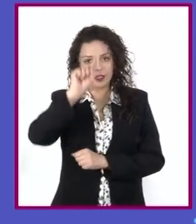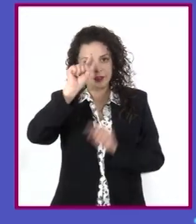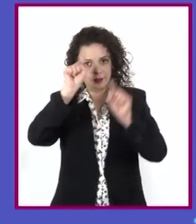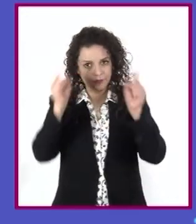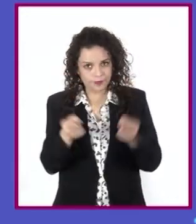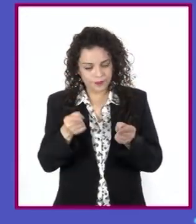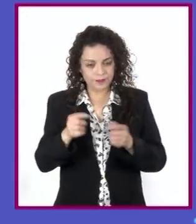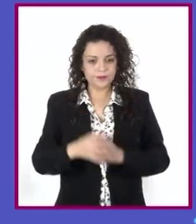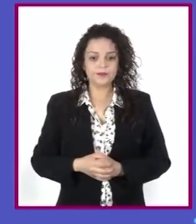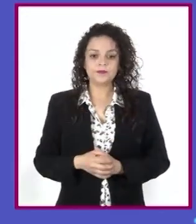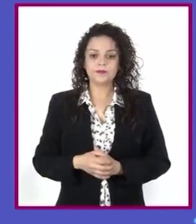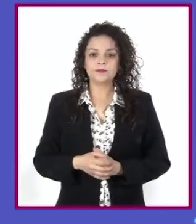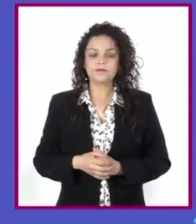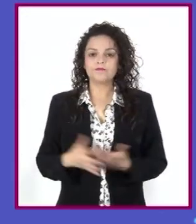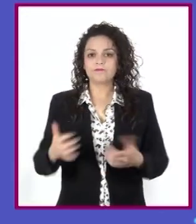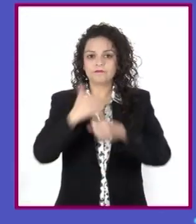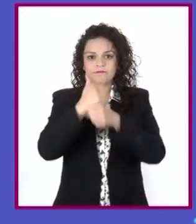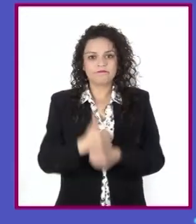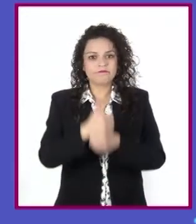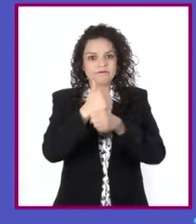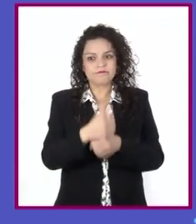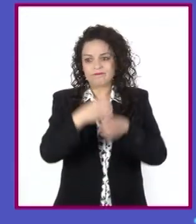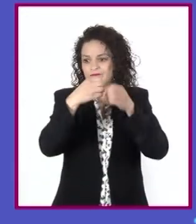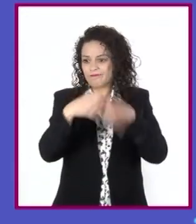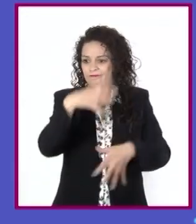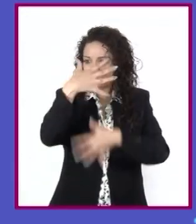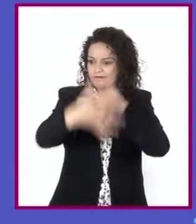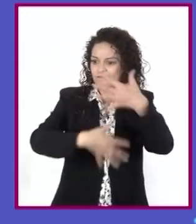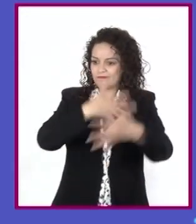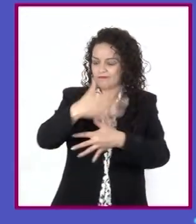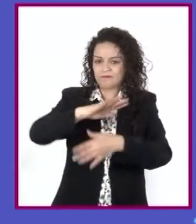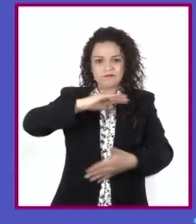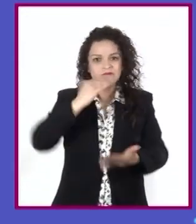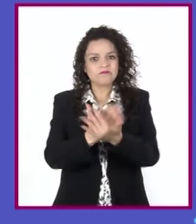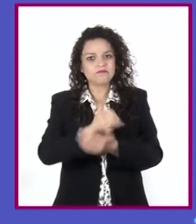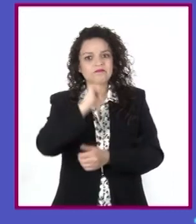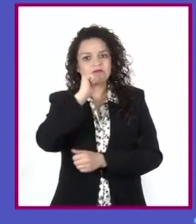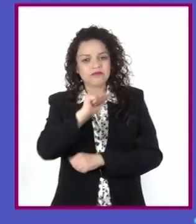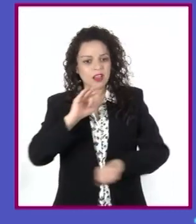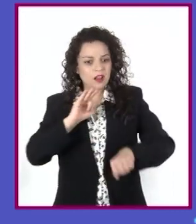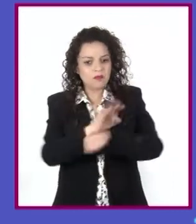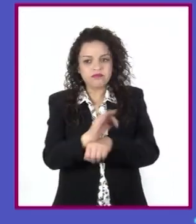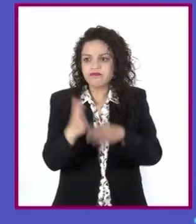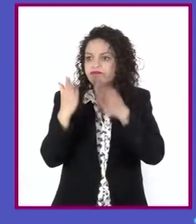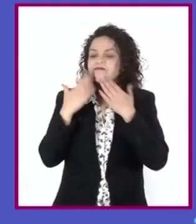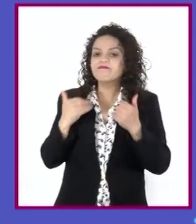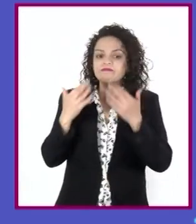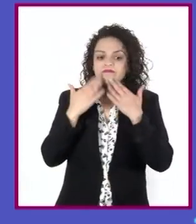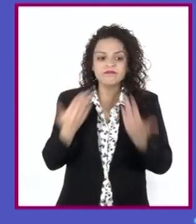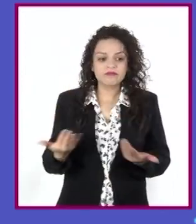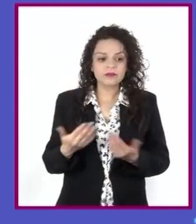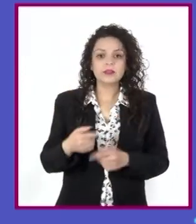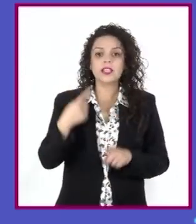La violencia que no cesa, la protección que no alcanza, la jornada, coma,